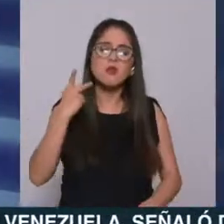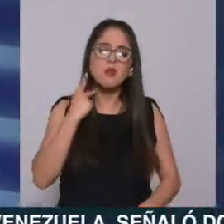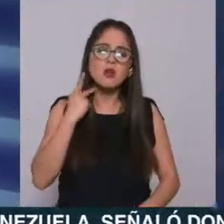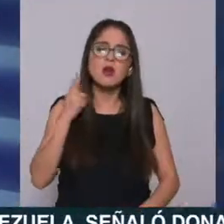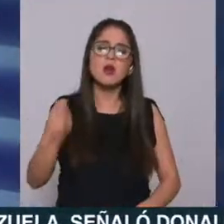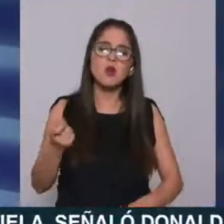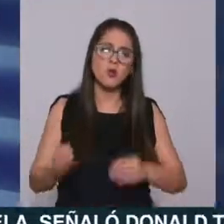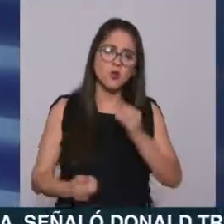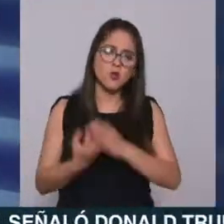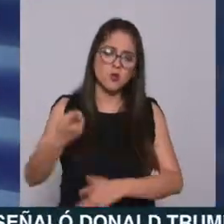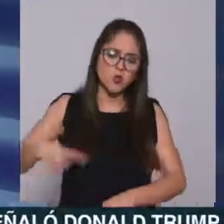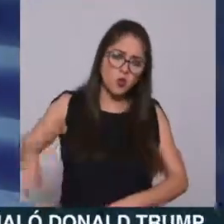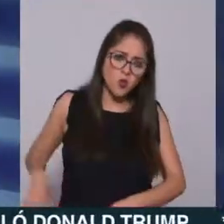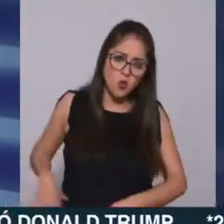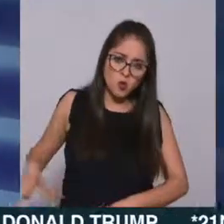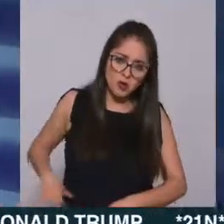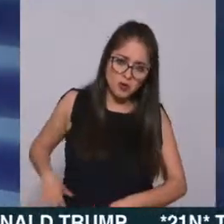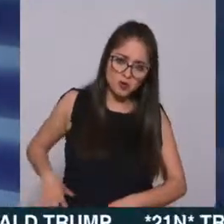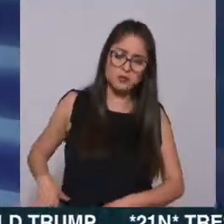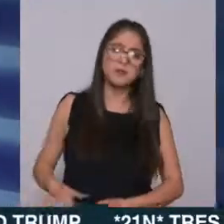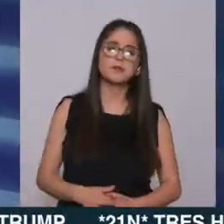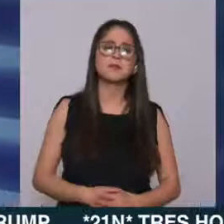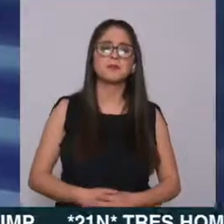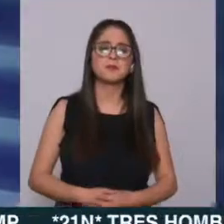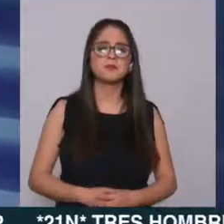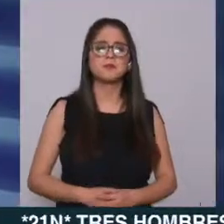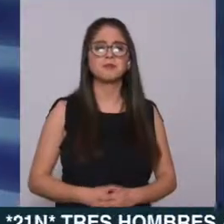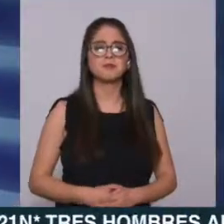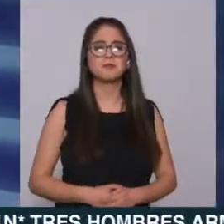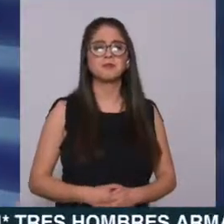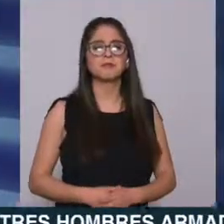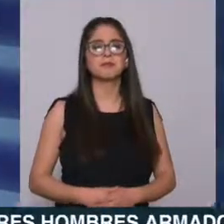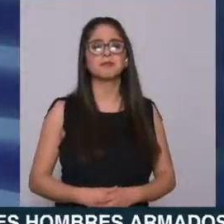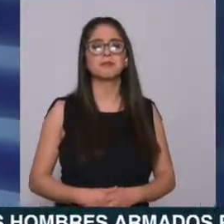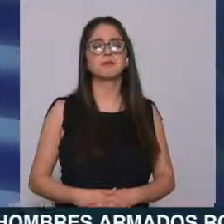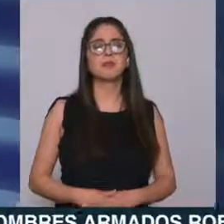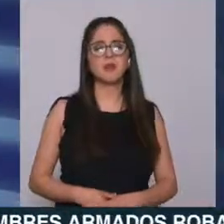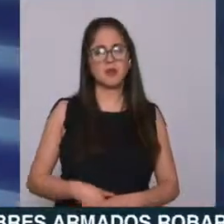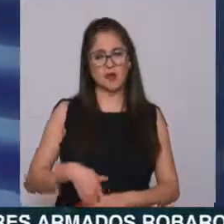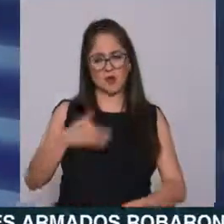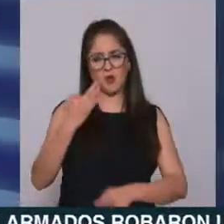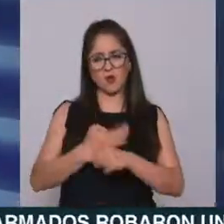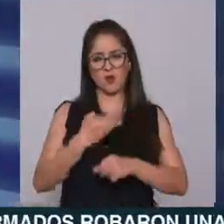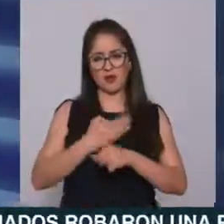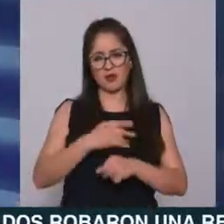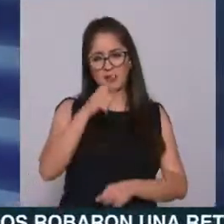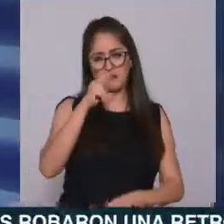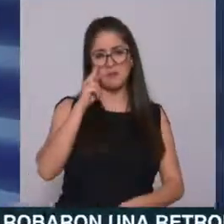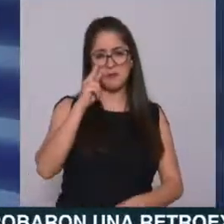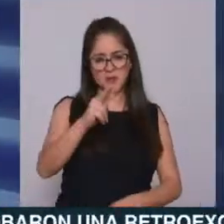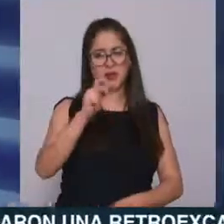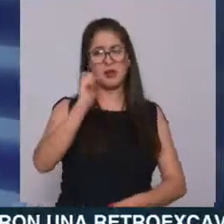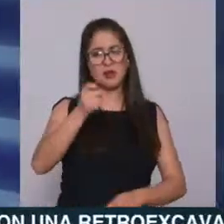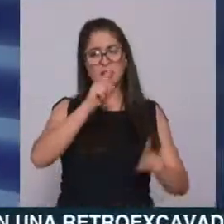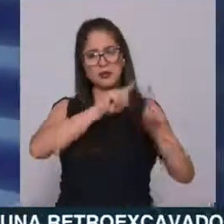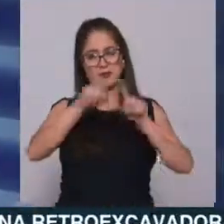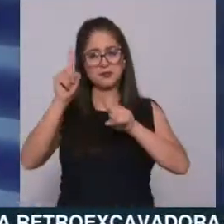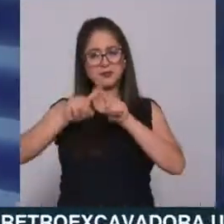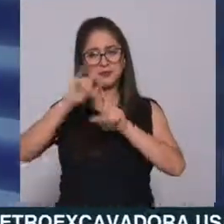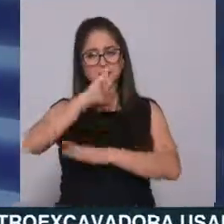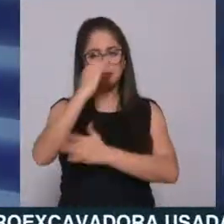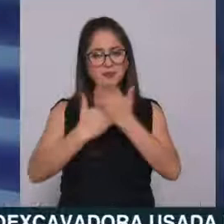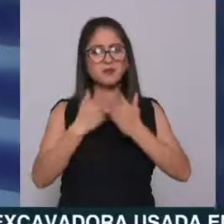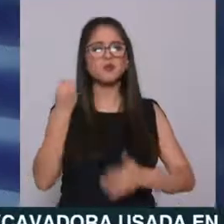actual partido en el gobierno. Y en ese sentido, digamos, viendo las imágenes después de, digamos, primero de la llamada a las